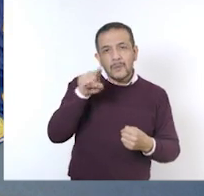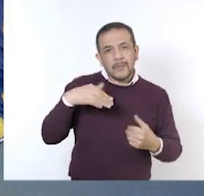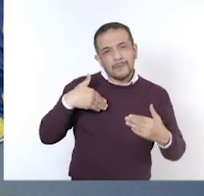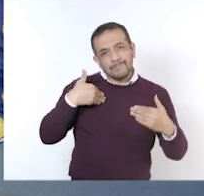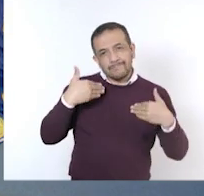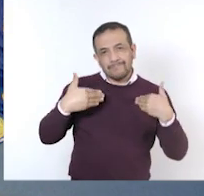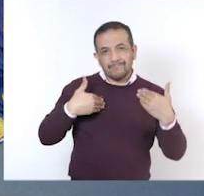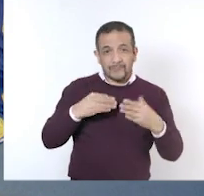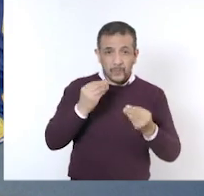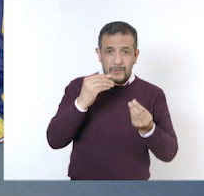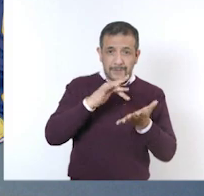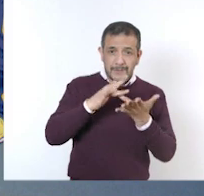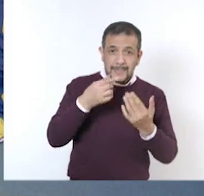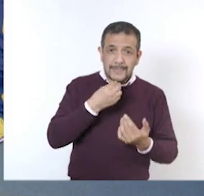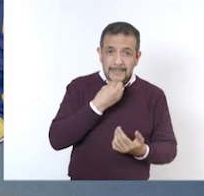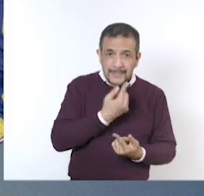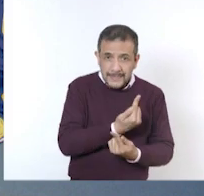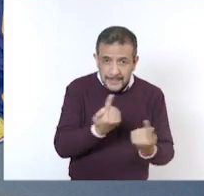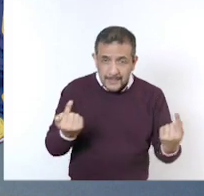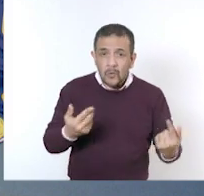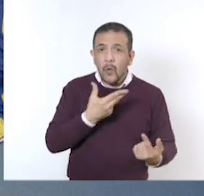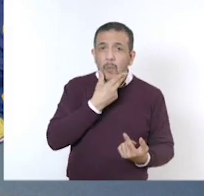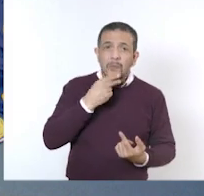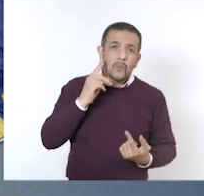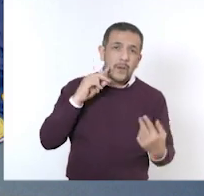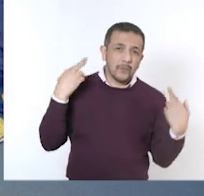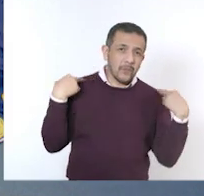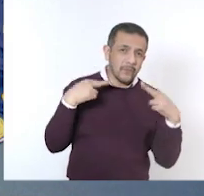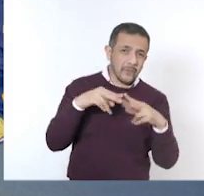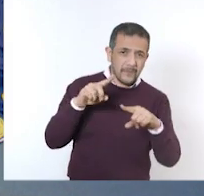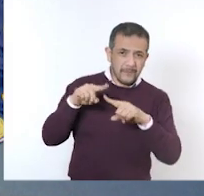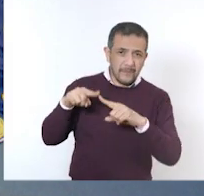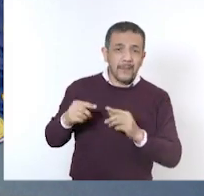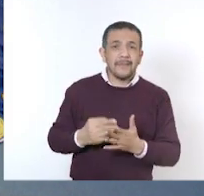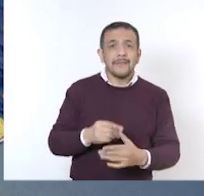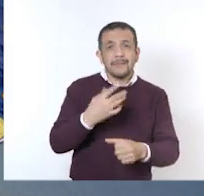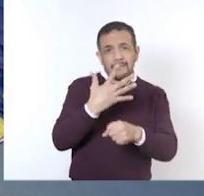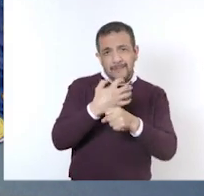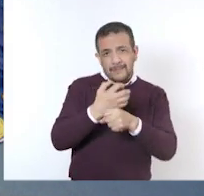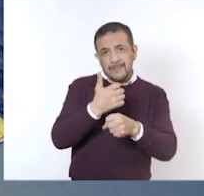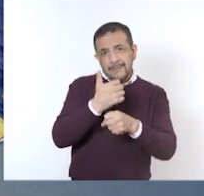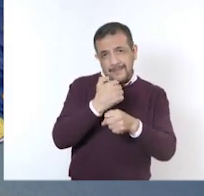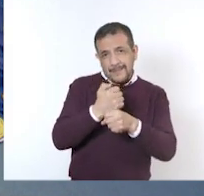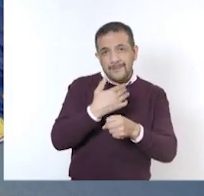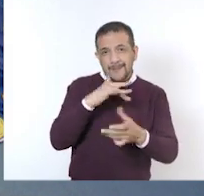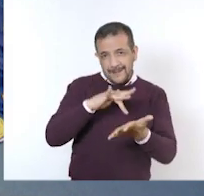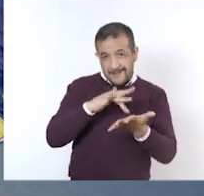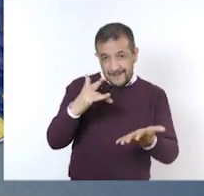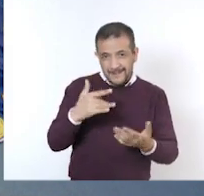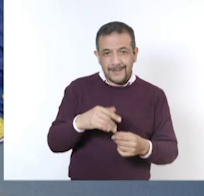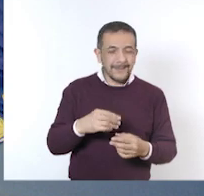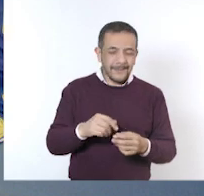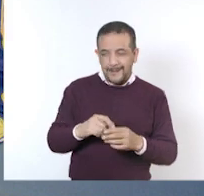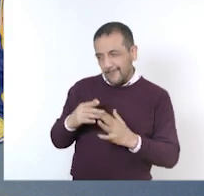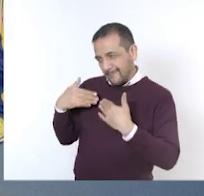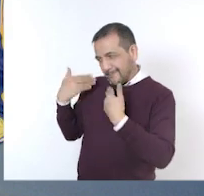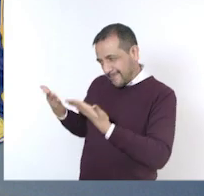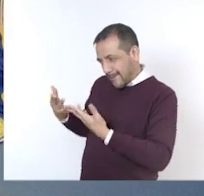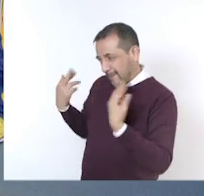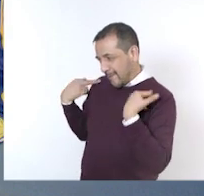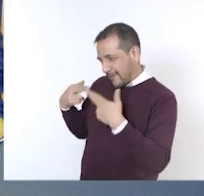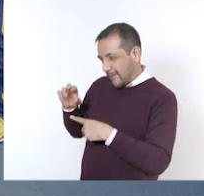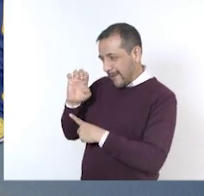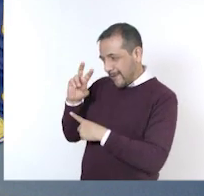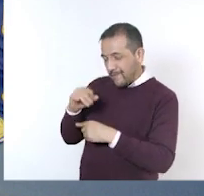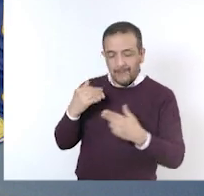nosotros. Muchísimas gracias a las niñas, los niños, las maestras, los maestros de quinto y sexto grado y, por supuesto, a la